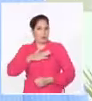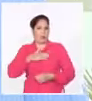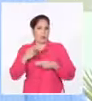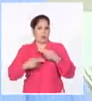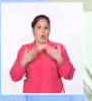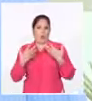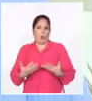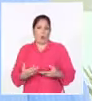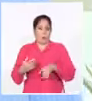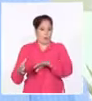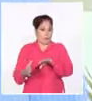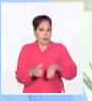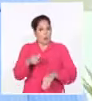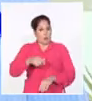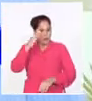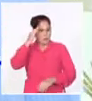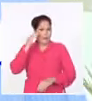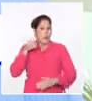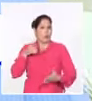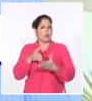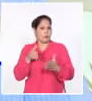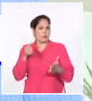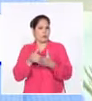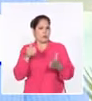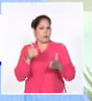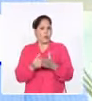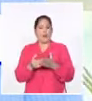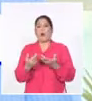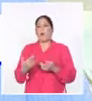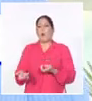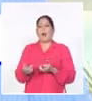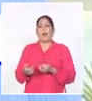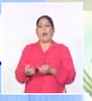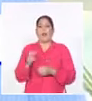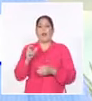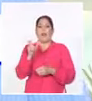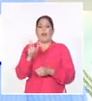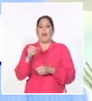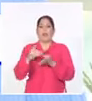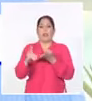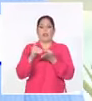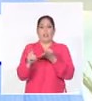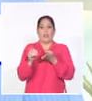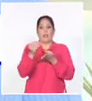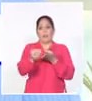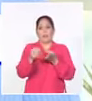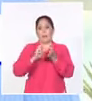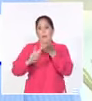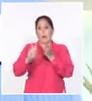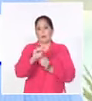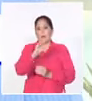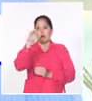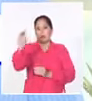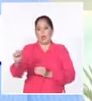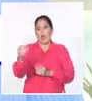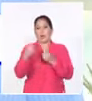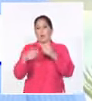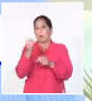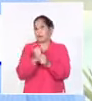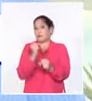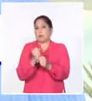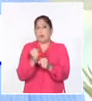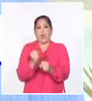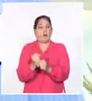Hoy hemos identificado una traba que la estamos evaluando, que es el tema de la entrega de dieta a aquellos trabajadores que van a provincia donde algunos trabajadores no